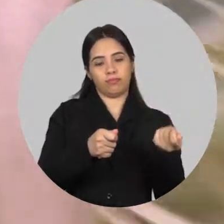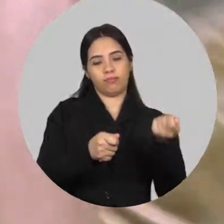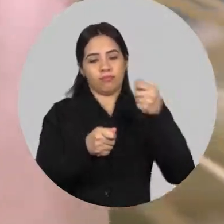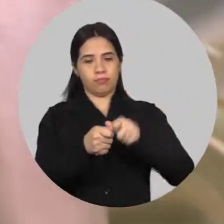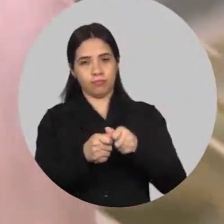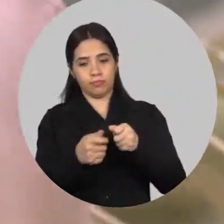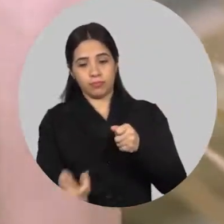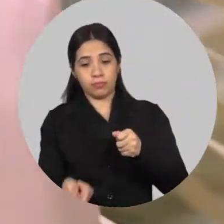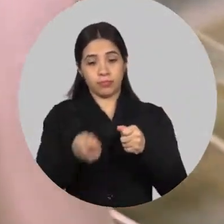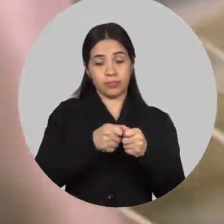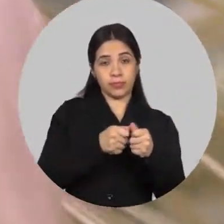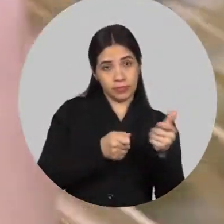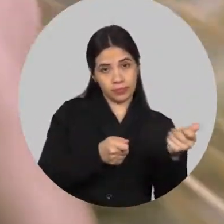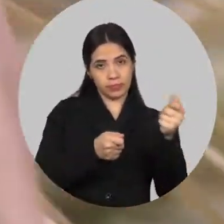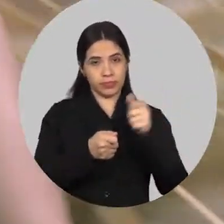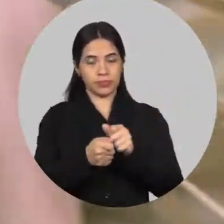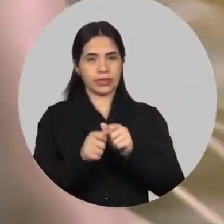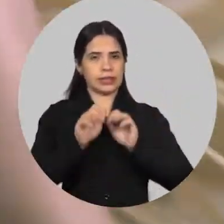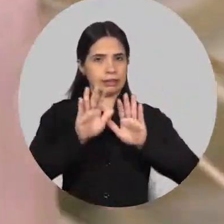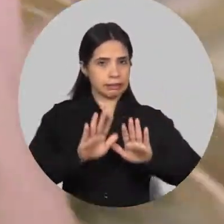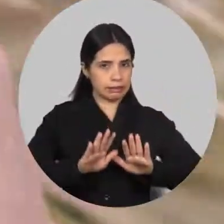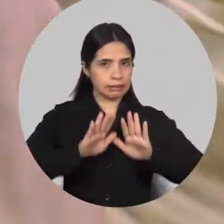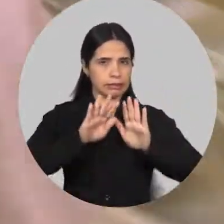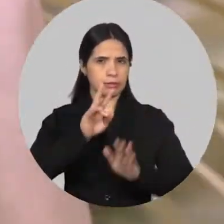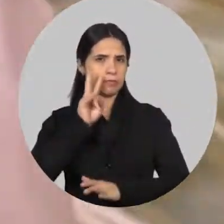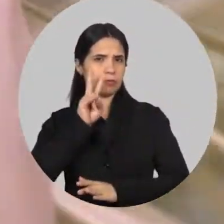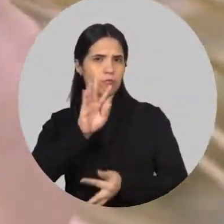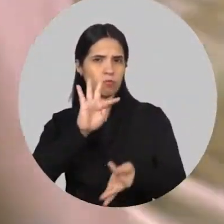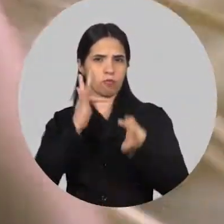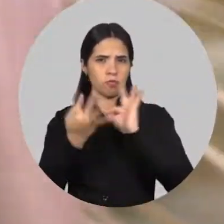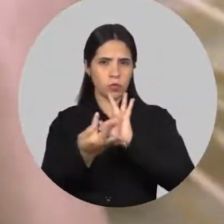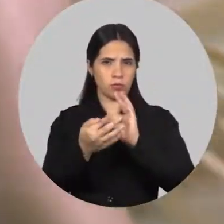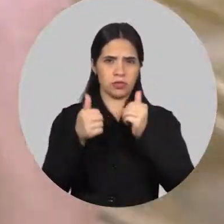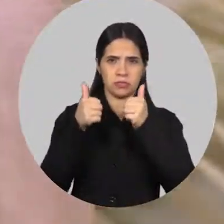vamos entramando despacio.